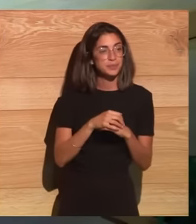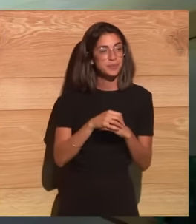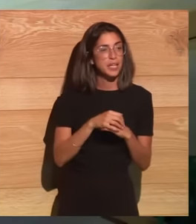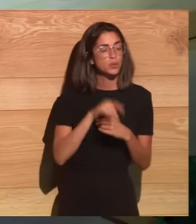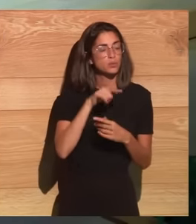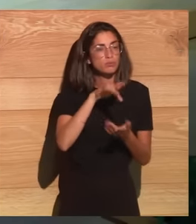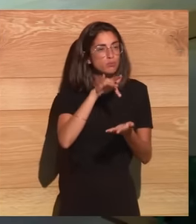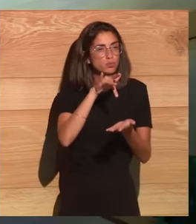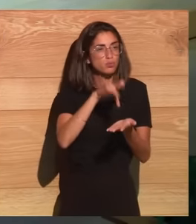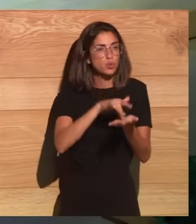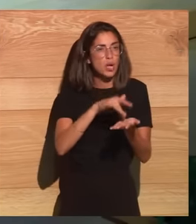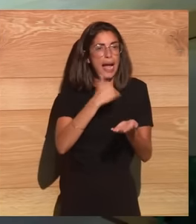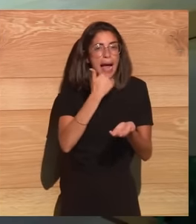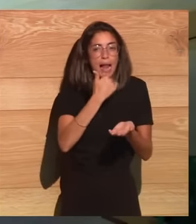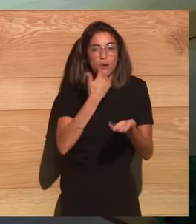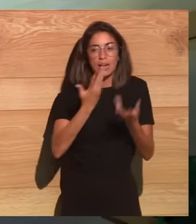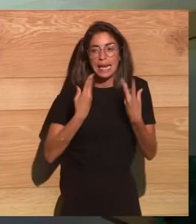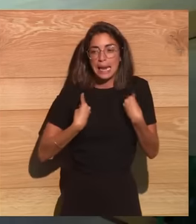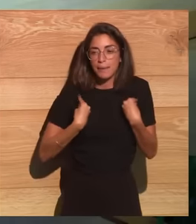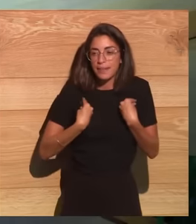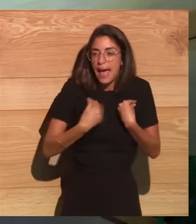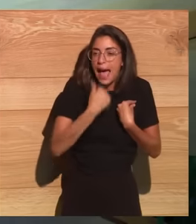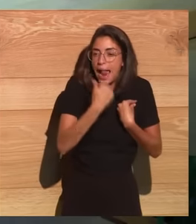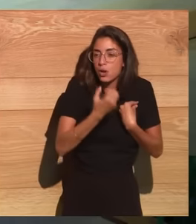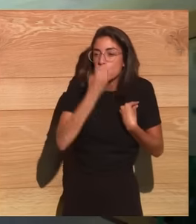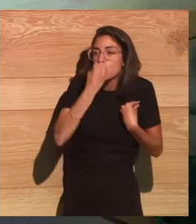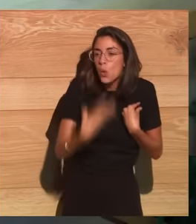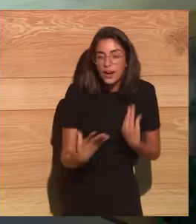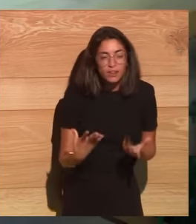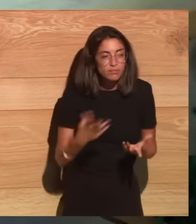¿No te ha pasado nunca nada bueno en la vida?